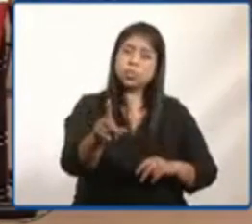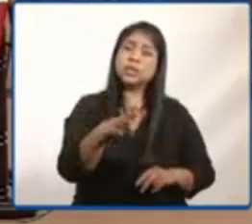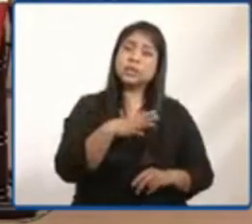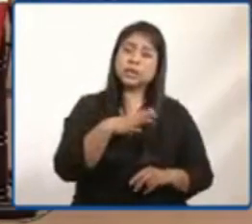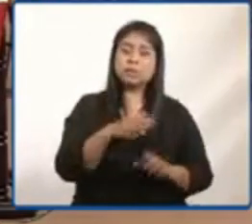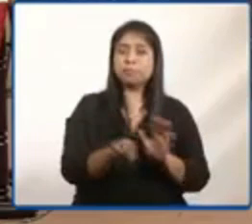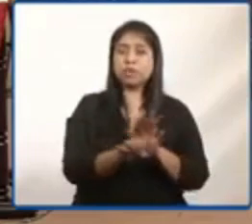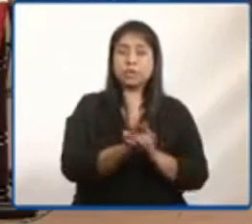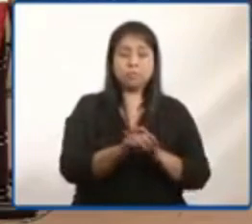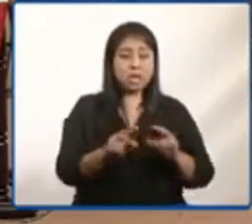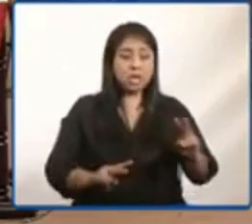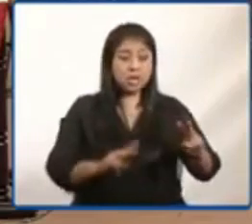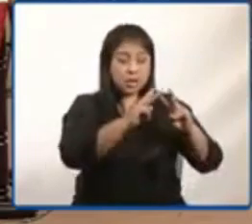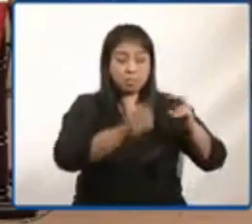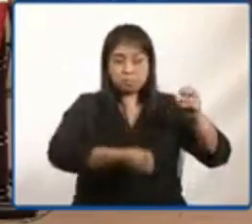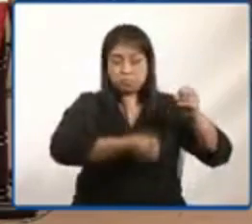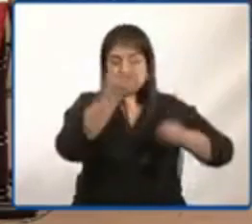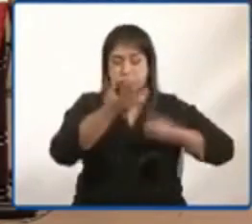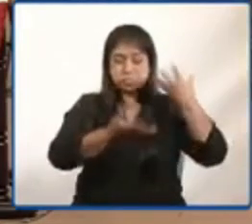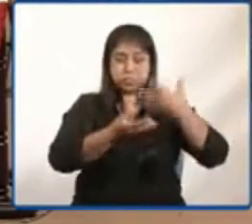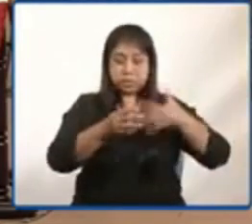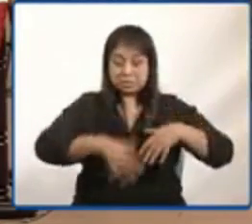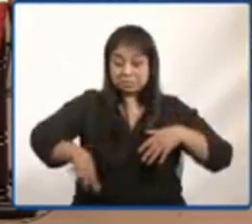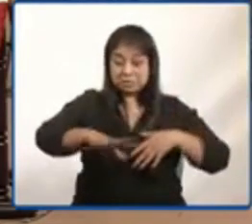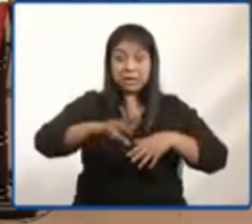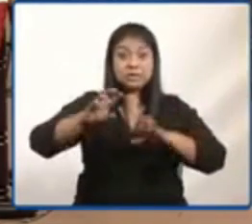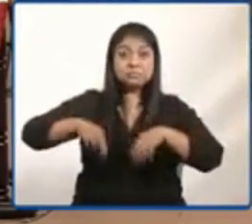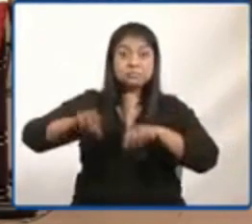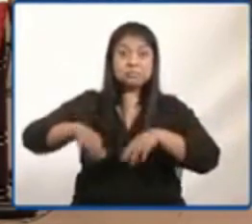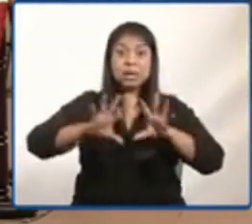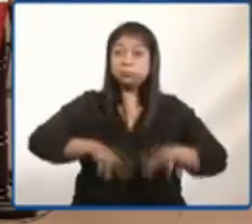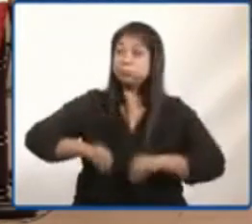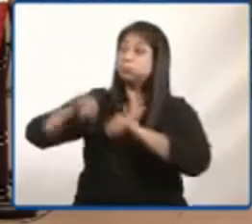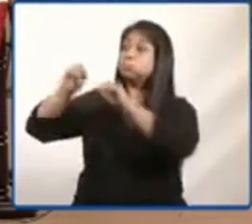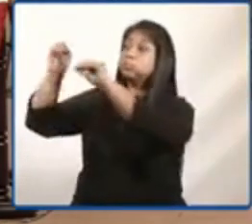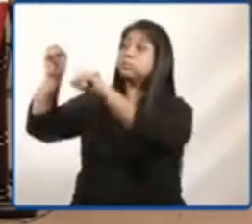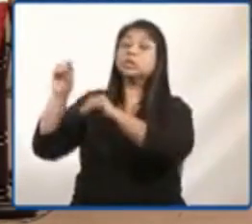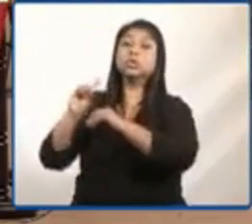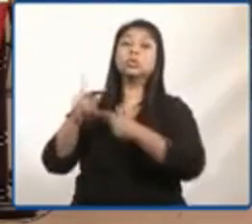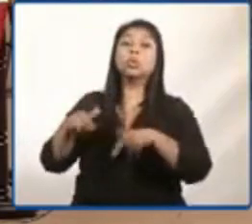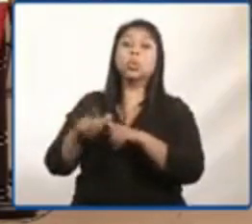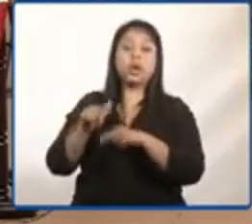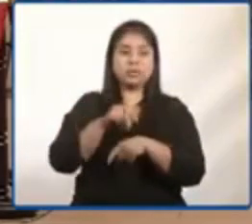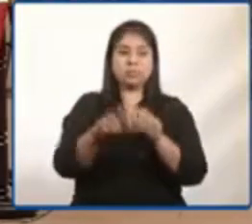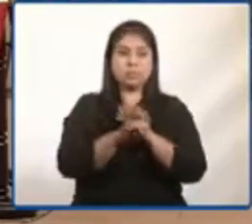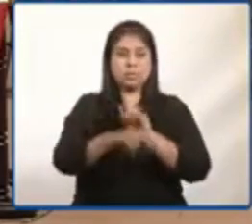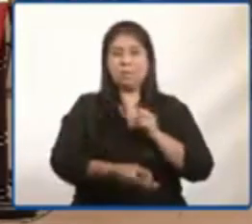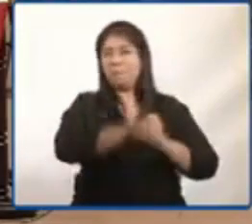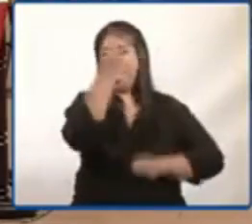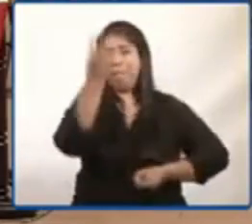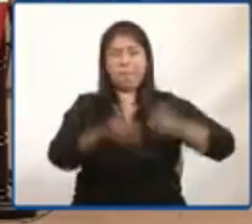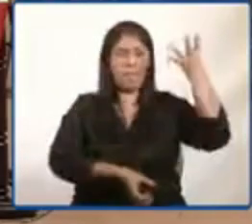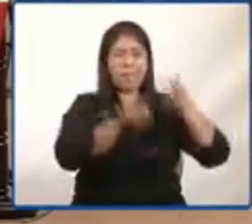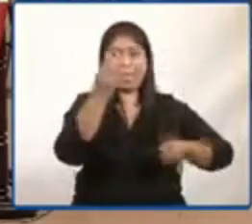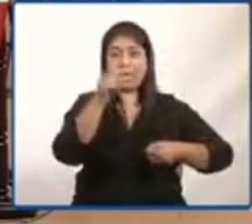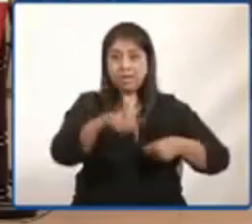las personas que en determinado momento pues se pudieran ver afectadas, si es que se incrementa de manera que tuvieran que ser desalojadas